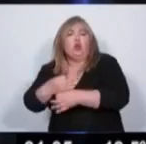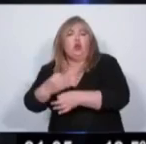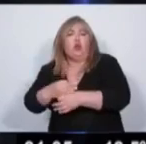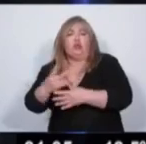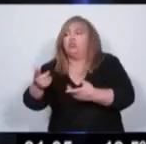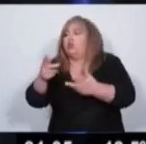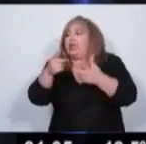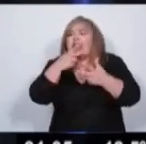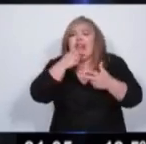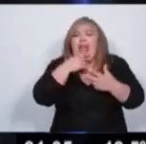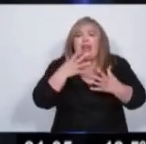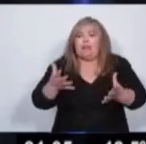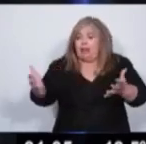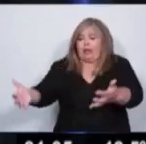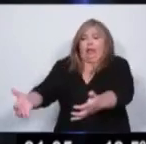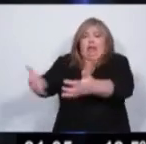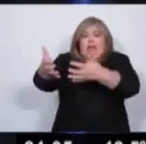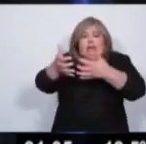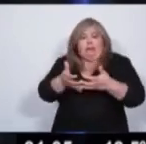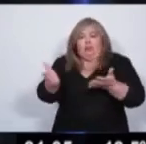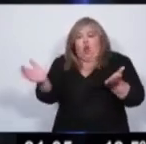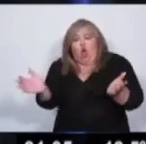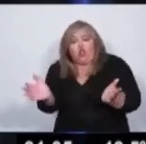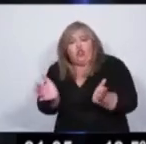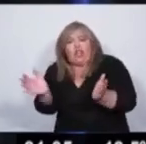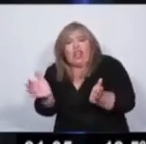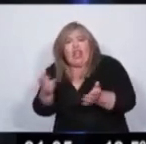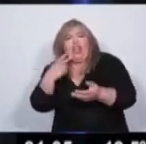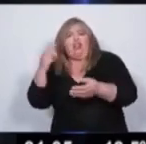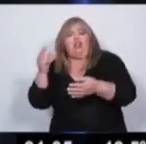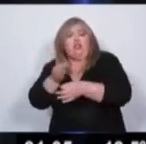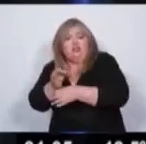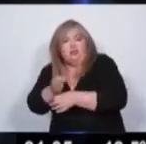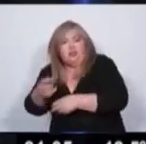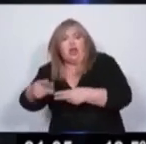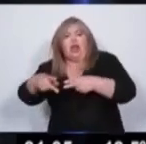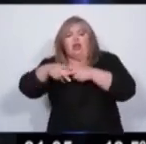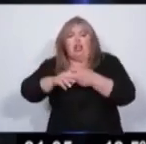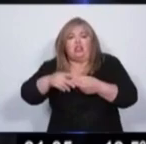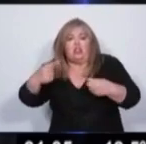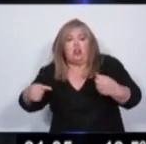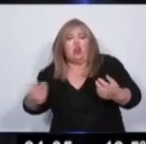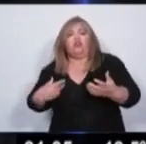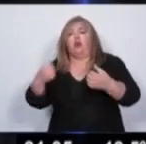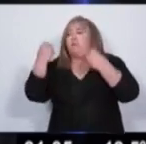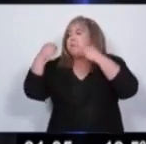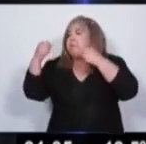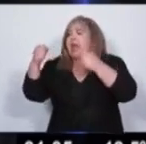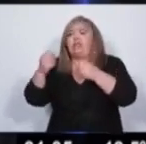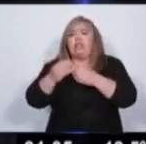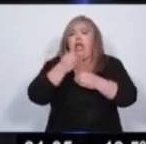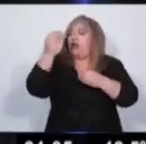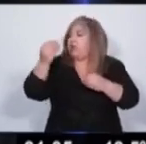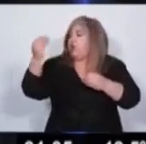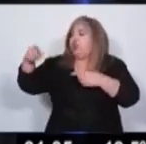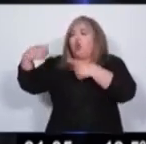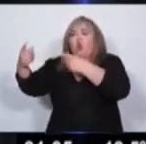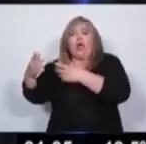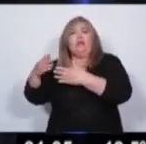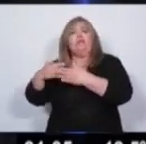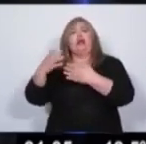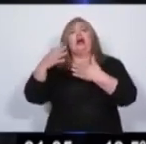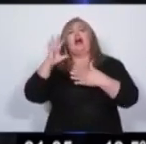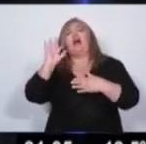los contenga donde los prepare donde tengan talleres donde tengan pasantías para ingresar al mundo de trabajo acá No sé no se puede